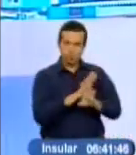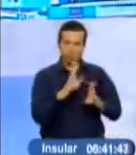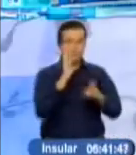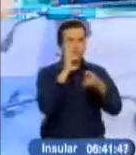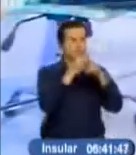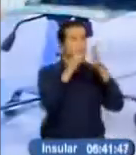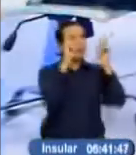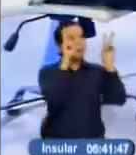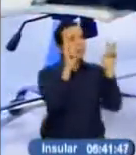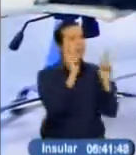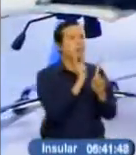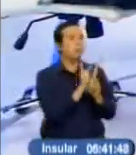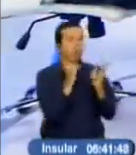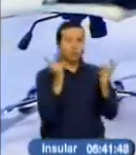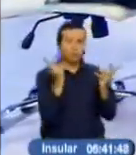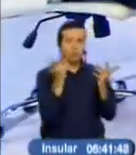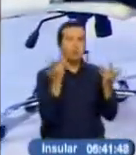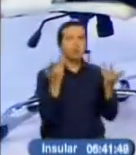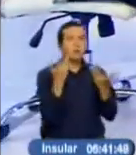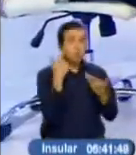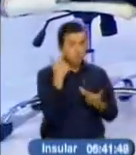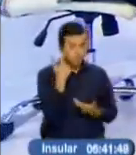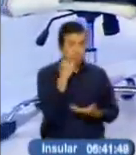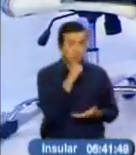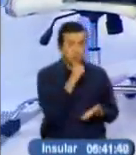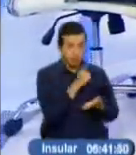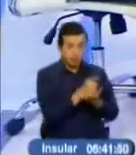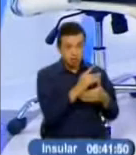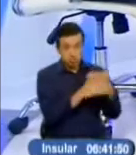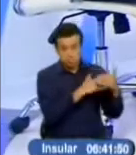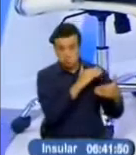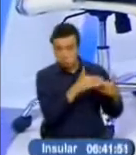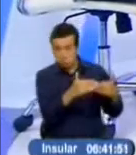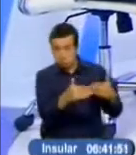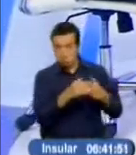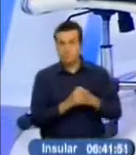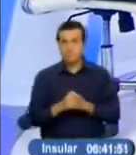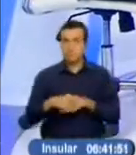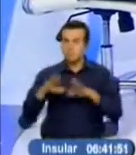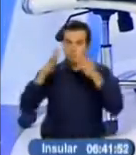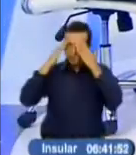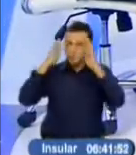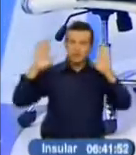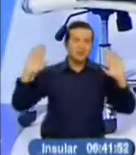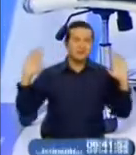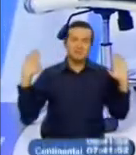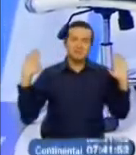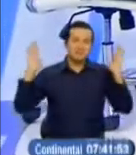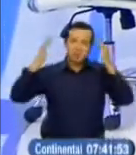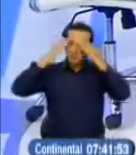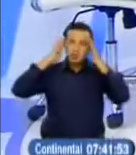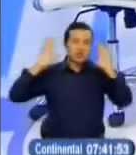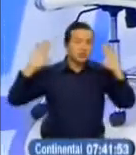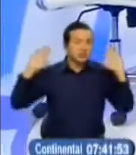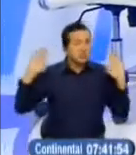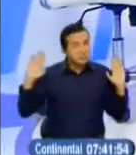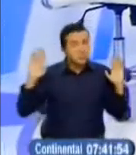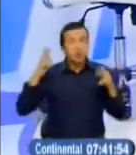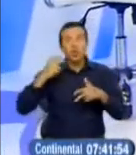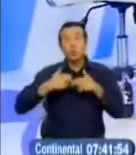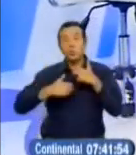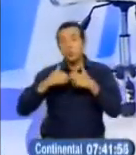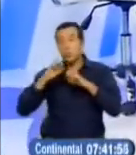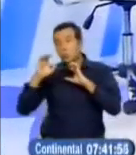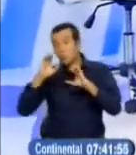ellos titularizar a algo pero el tema es que hay de efectivo detrás de ellos ya no lo conocemos no lo conocemos no sabemos es un problema de